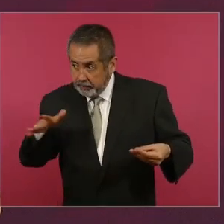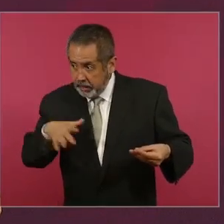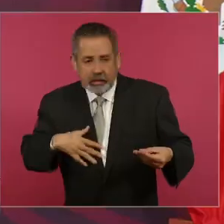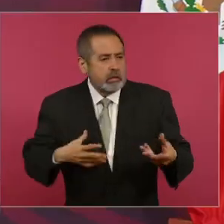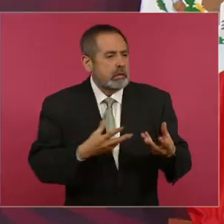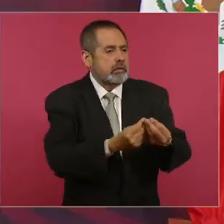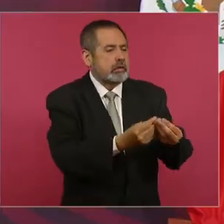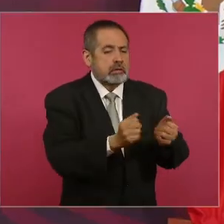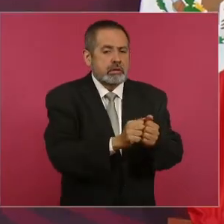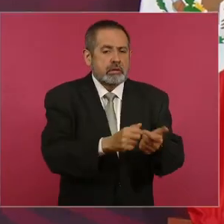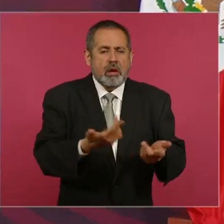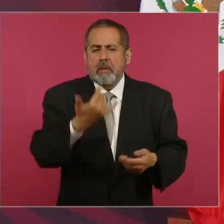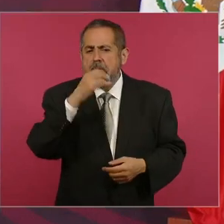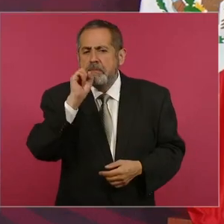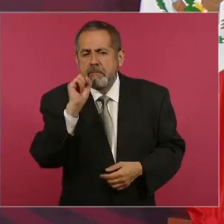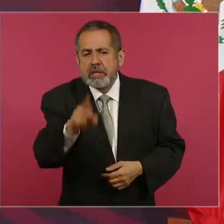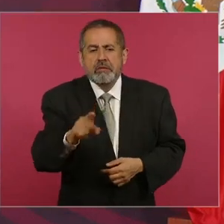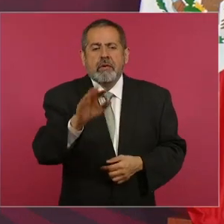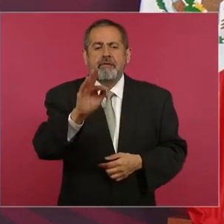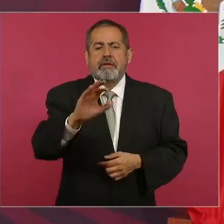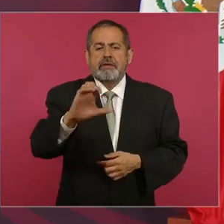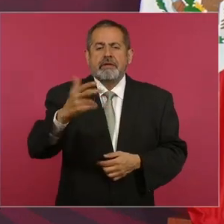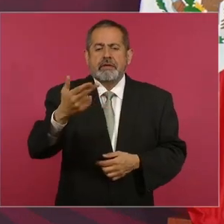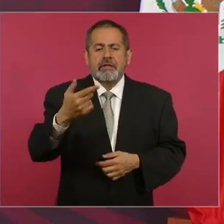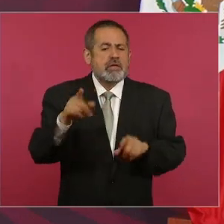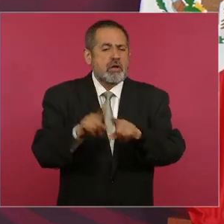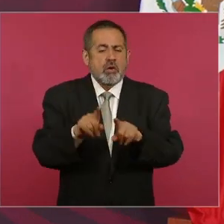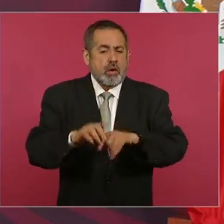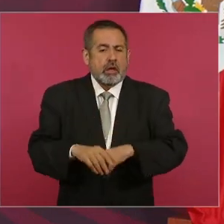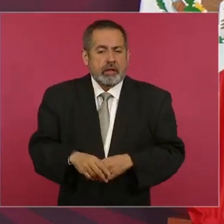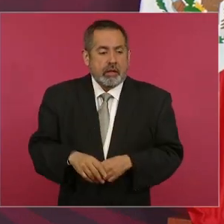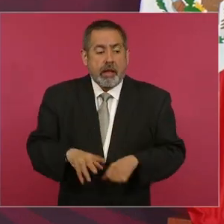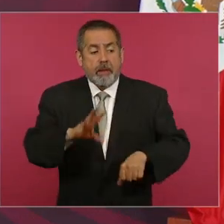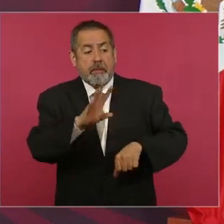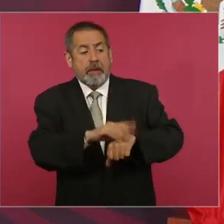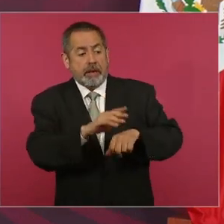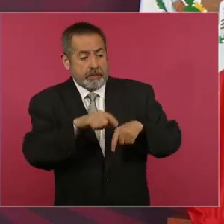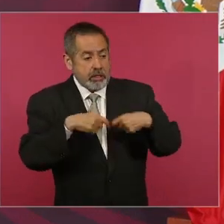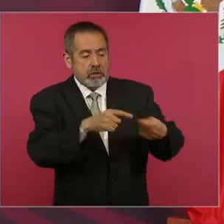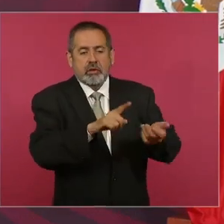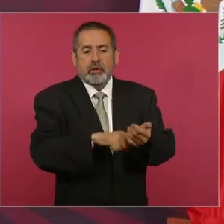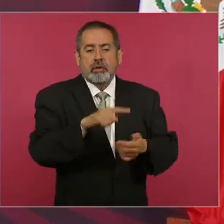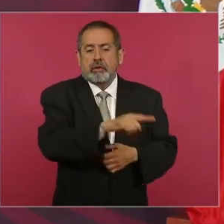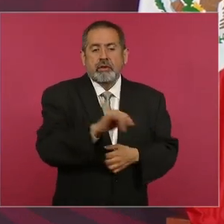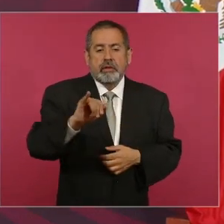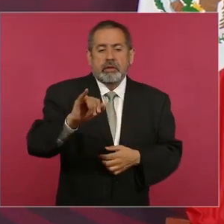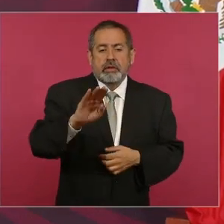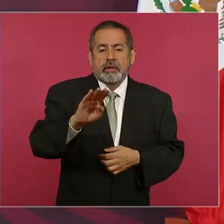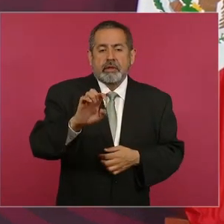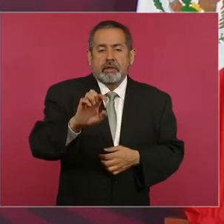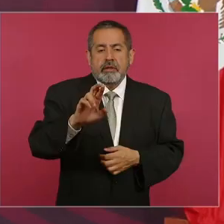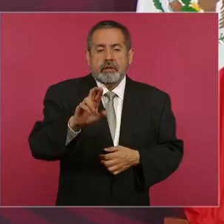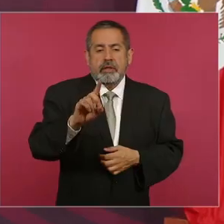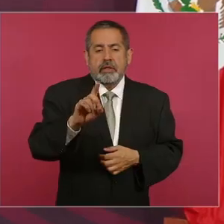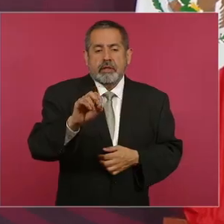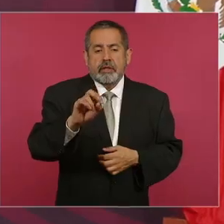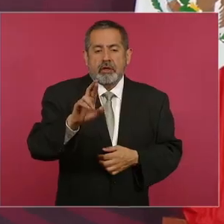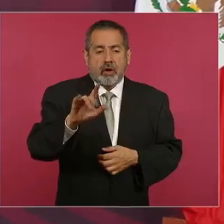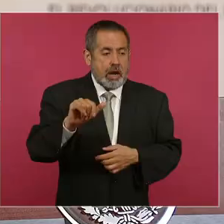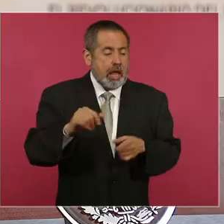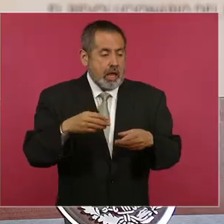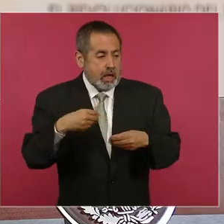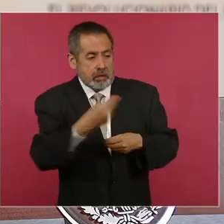O lo que hizo Calderón, que entregó permisos a Iberdrola y